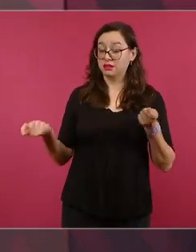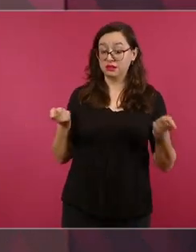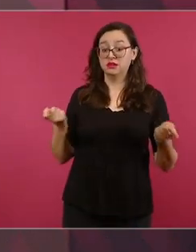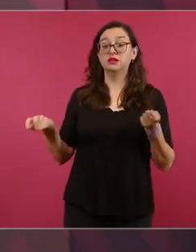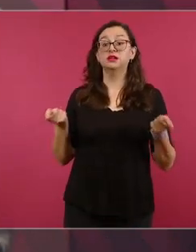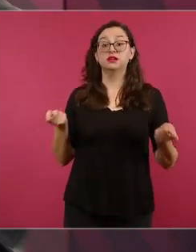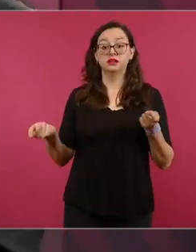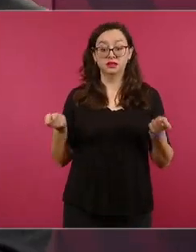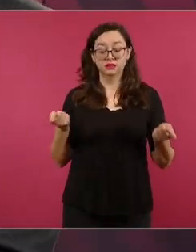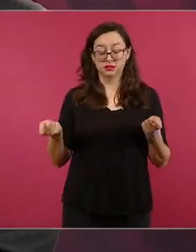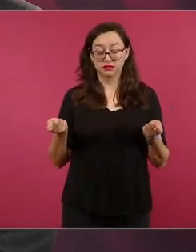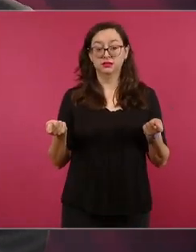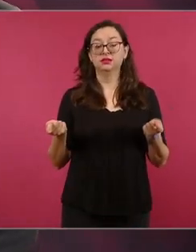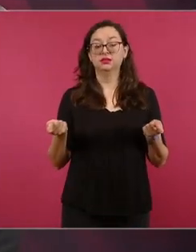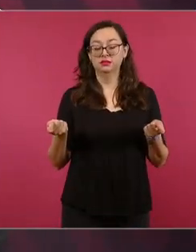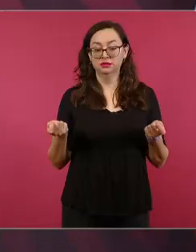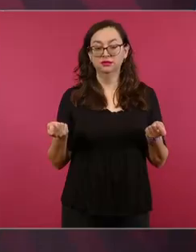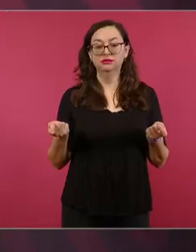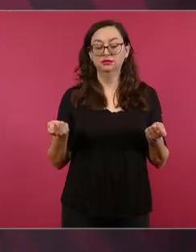teniendo mucho poder,